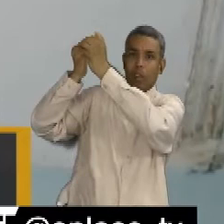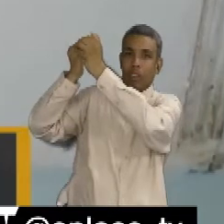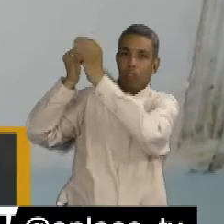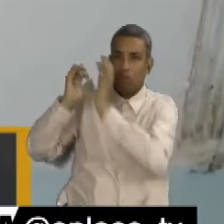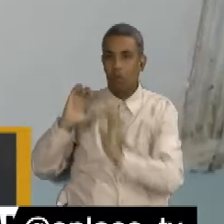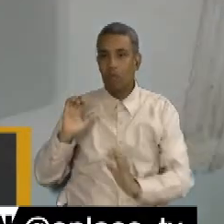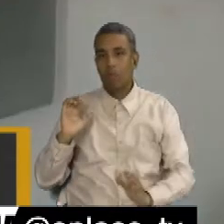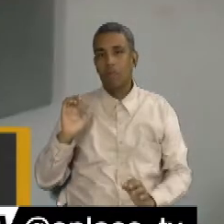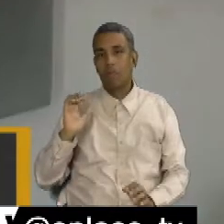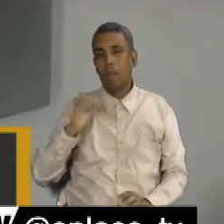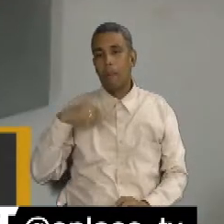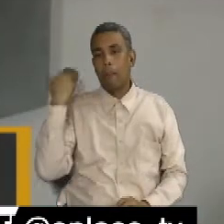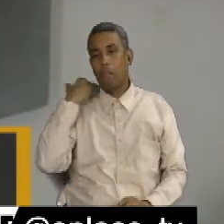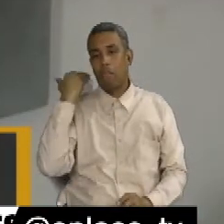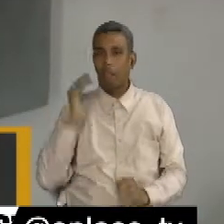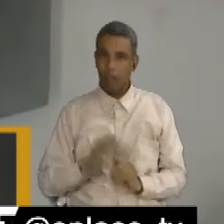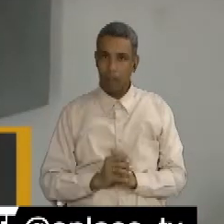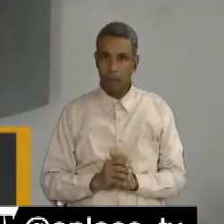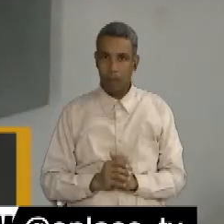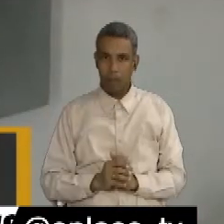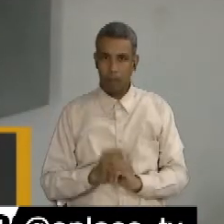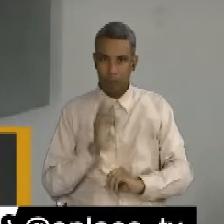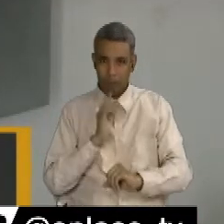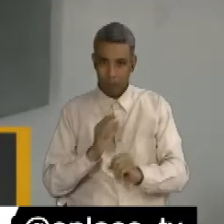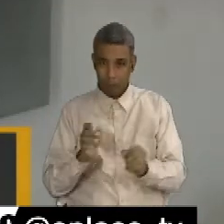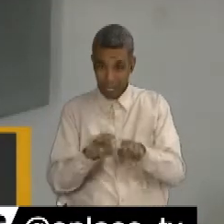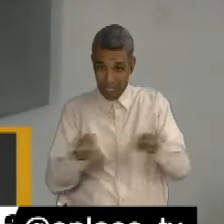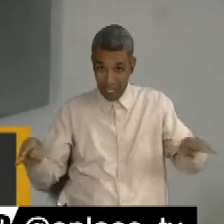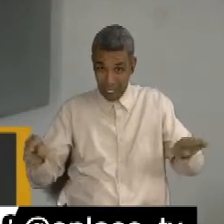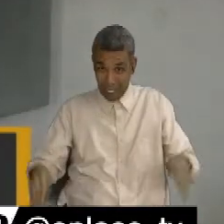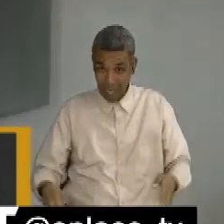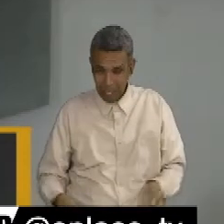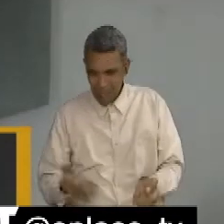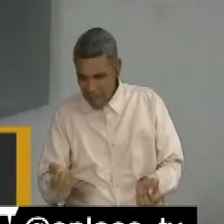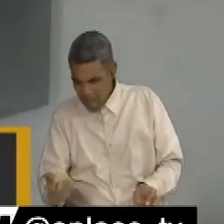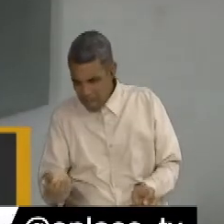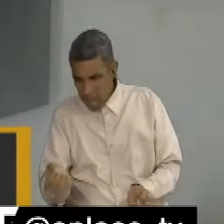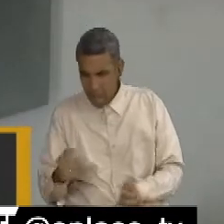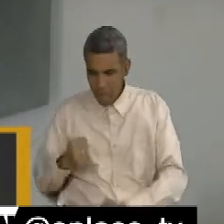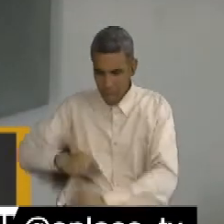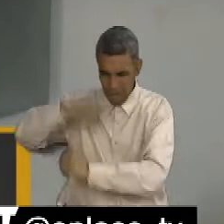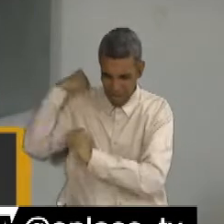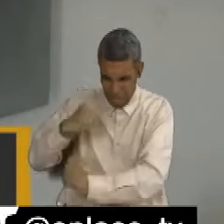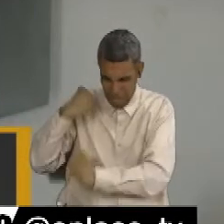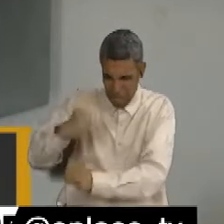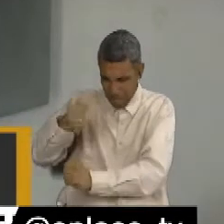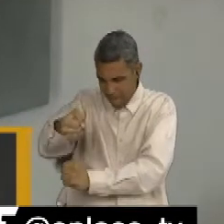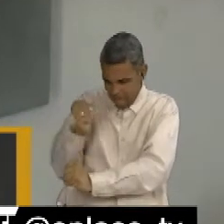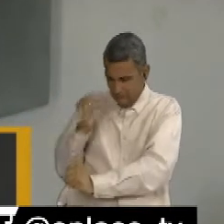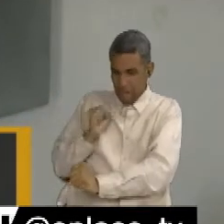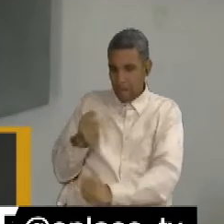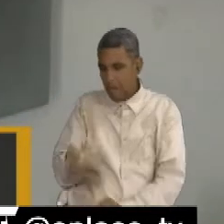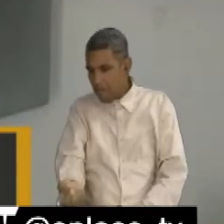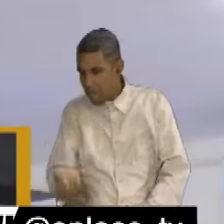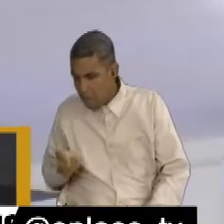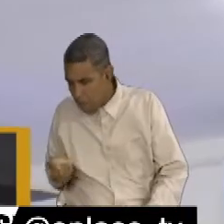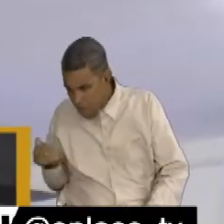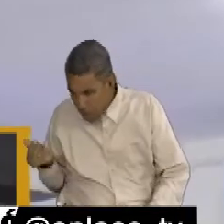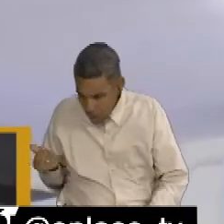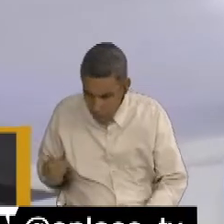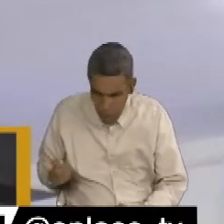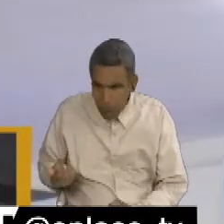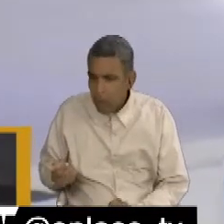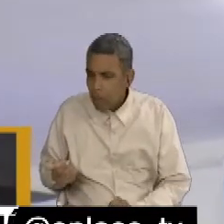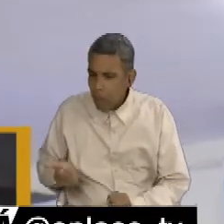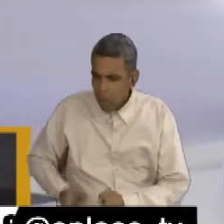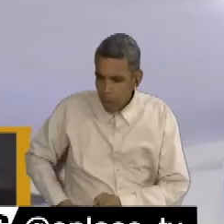violaron el escritorio, me sacaron la plata, se llevaron los celulares, me llevaron la plata de la que tenía en la cartera y